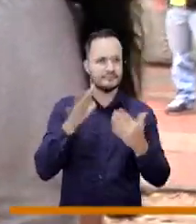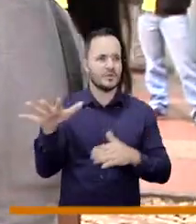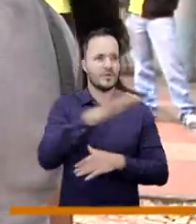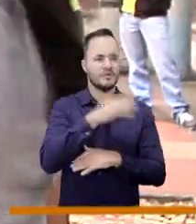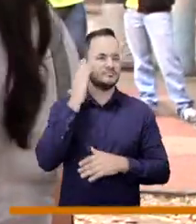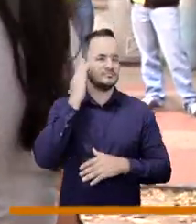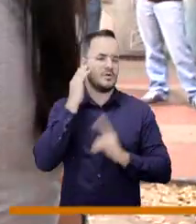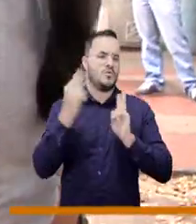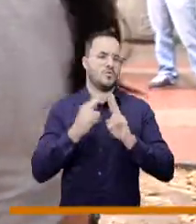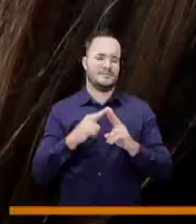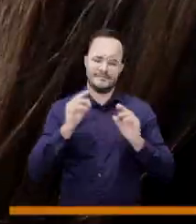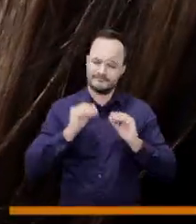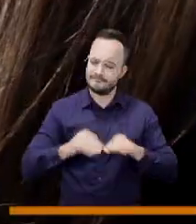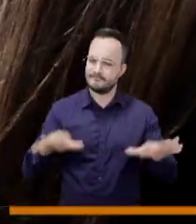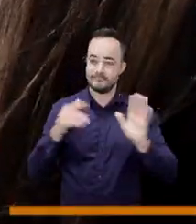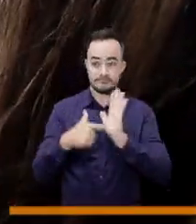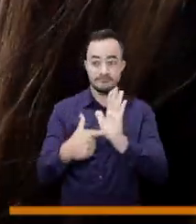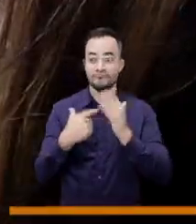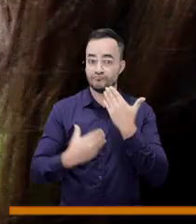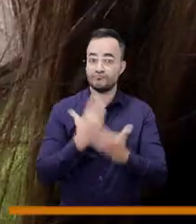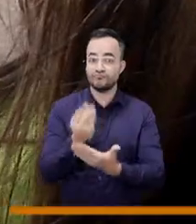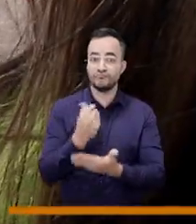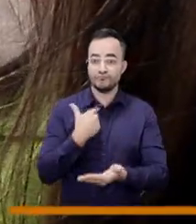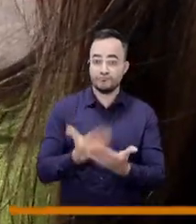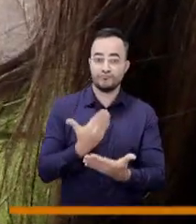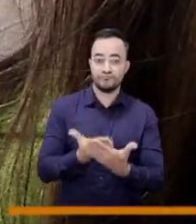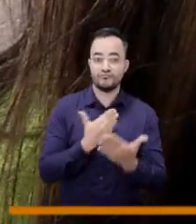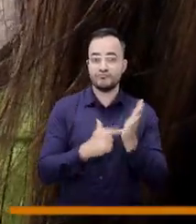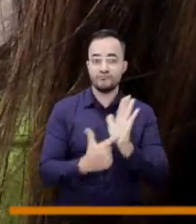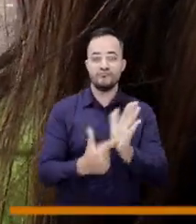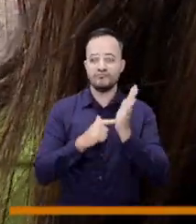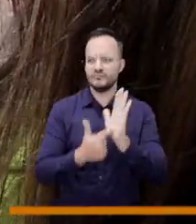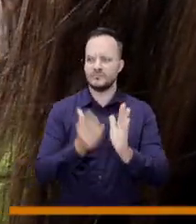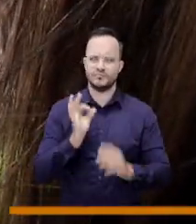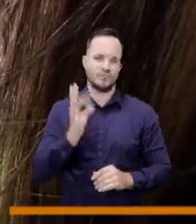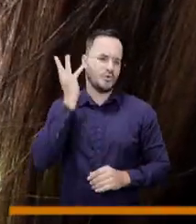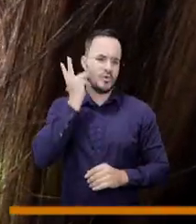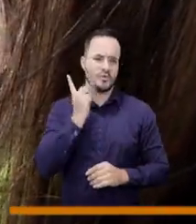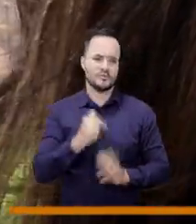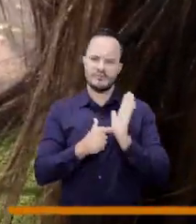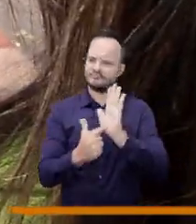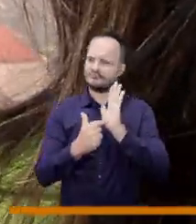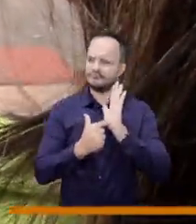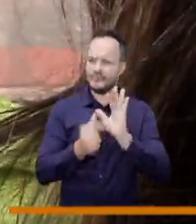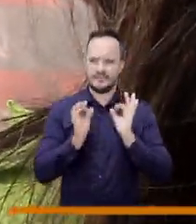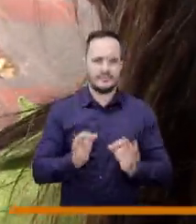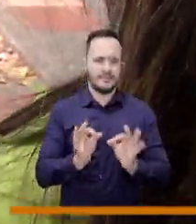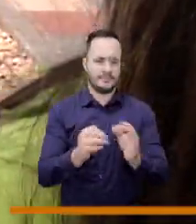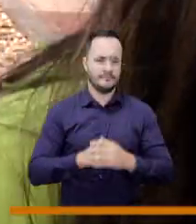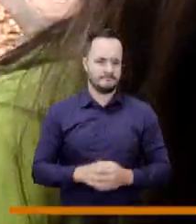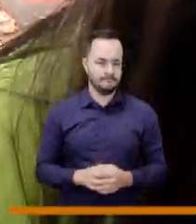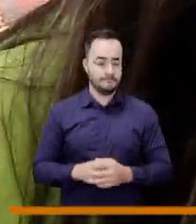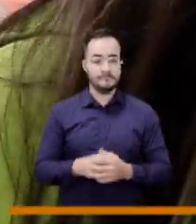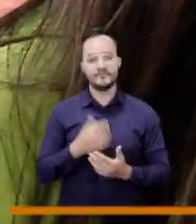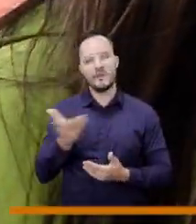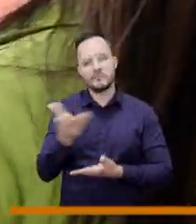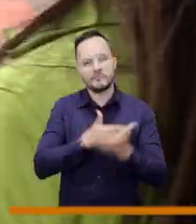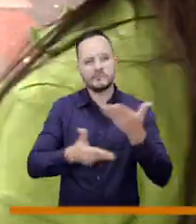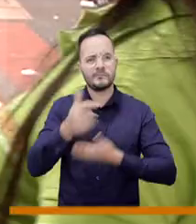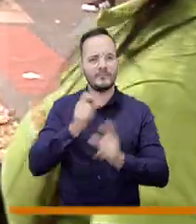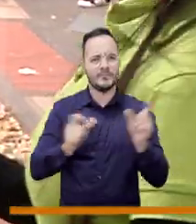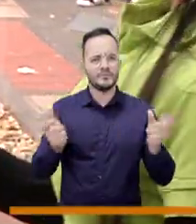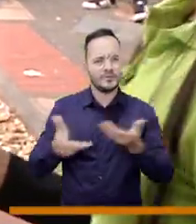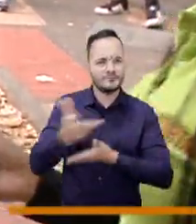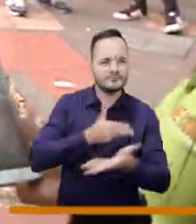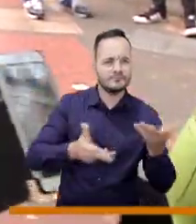ciudadana para la cual fuimos elegidos y que le hemos cumplido a la ciudadanía. Por eso todos los días estoy en la calle y compartiendo con la gente en función de